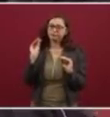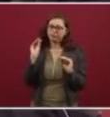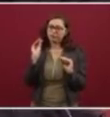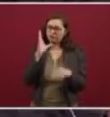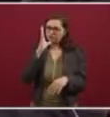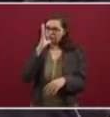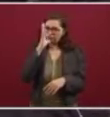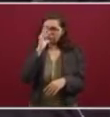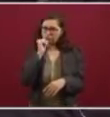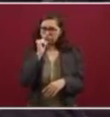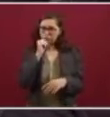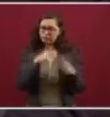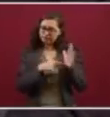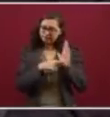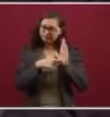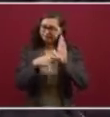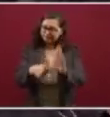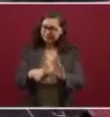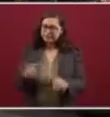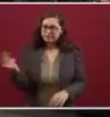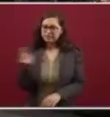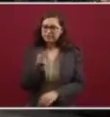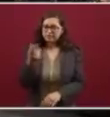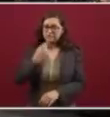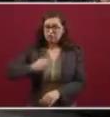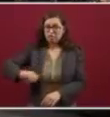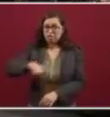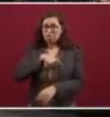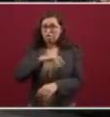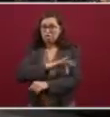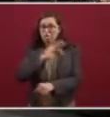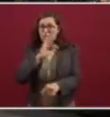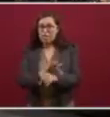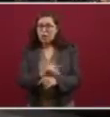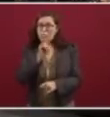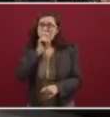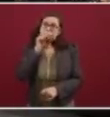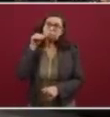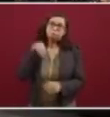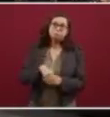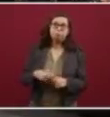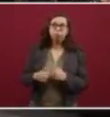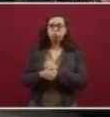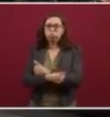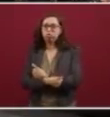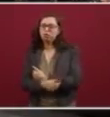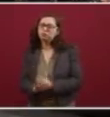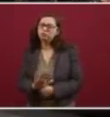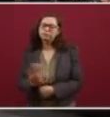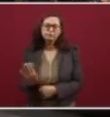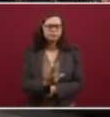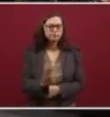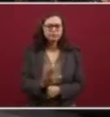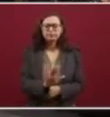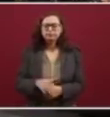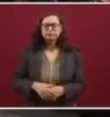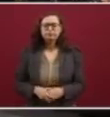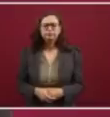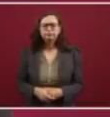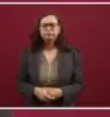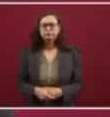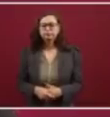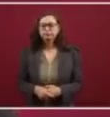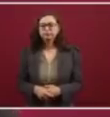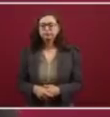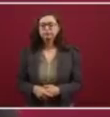íbamos a convertir, ¿sí?, en encubridores. Además, ahora tenemos que ver qué